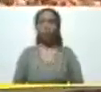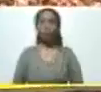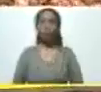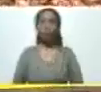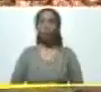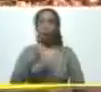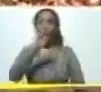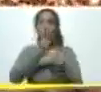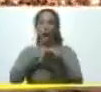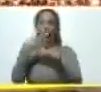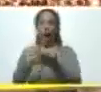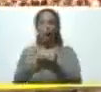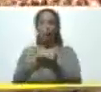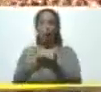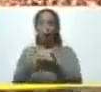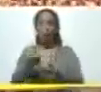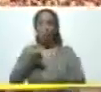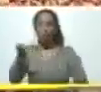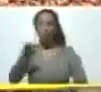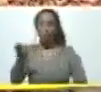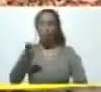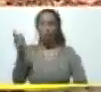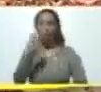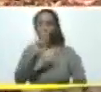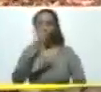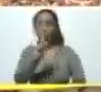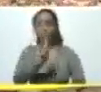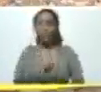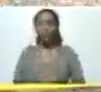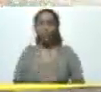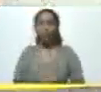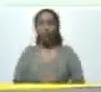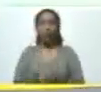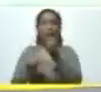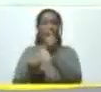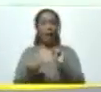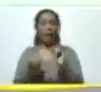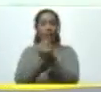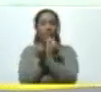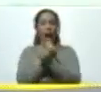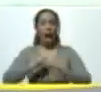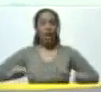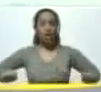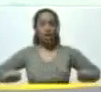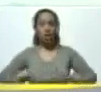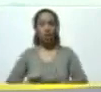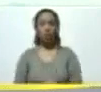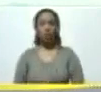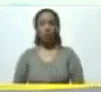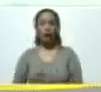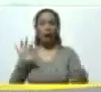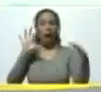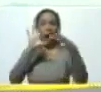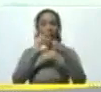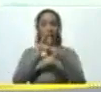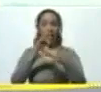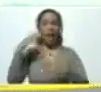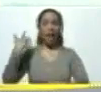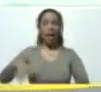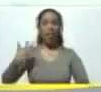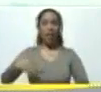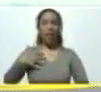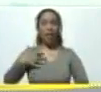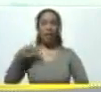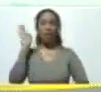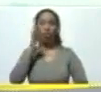No caigamos en manipulaciones de la izquierda fracasada, aliada con la derecha